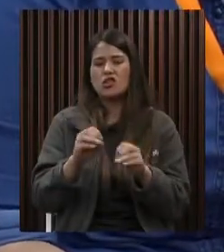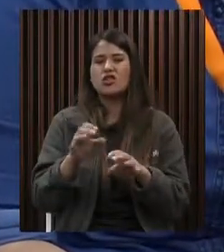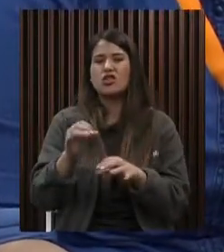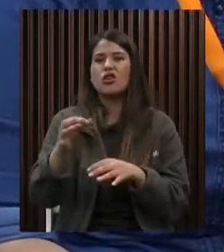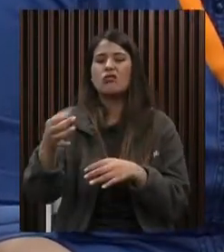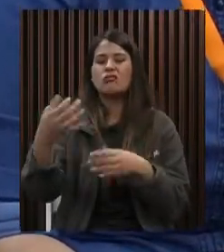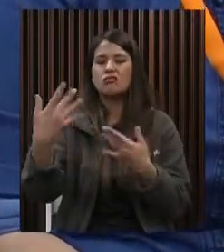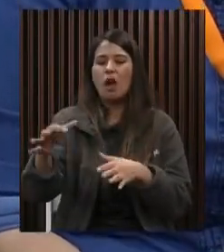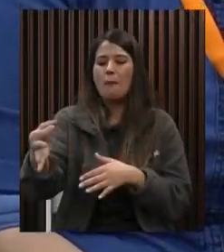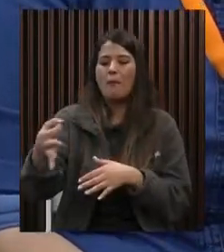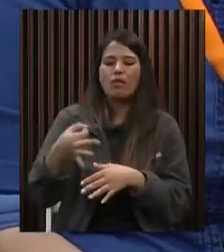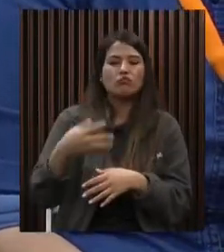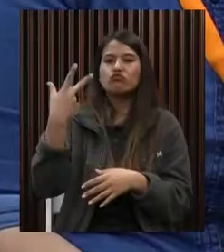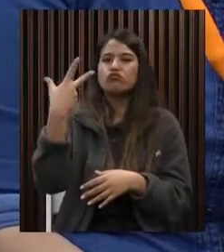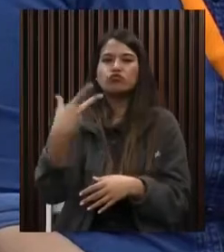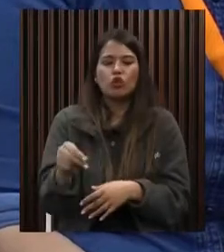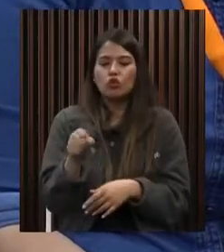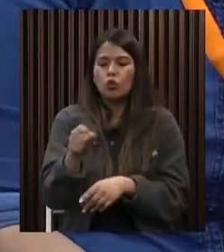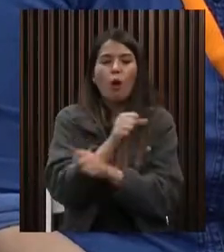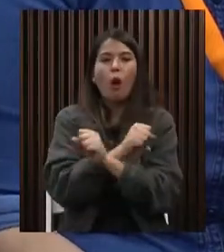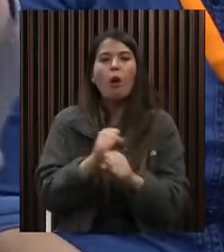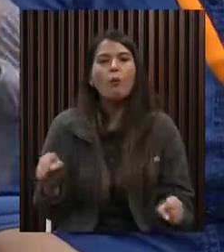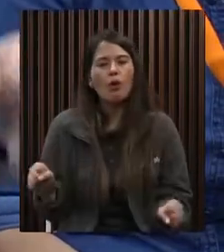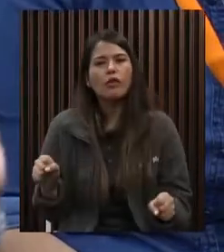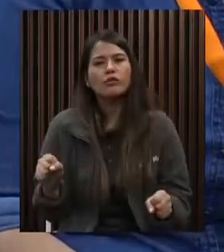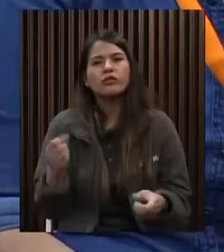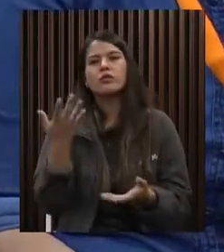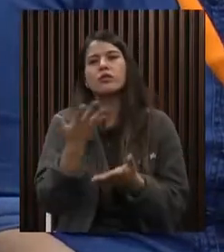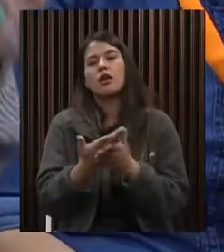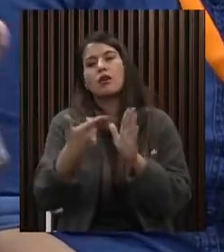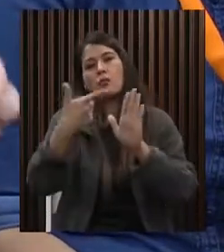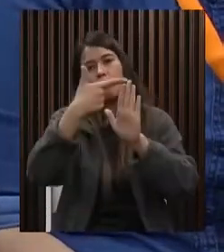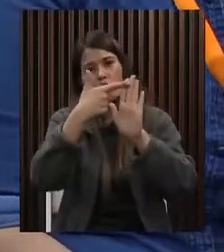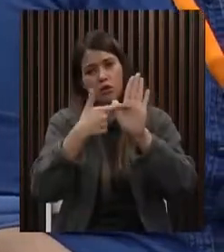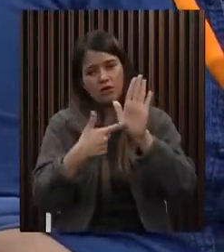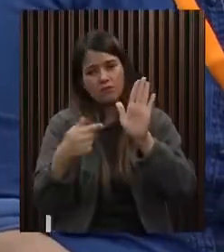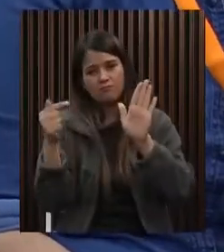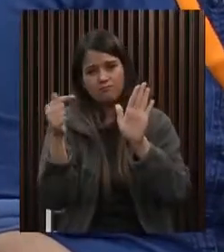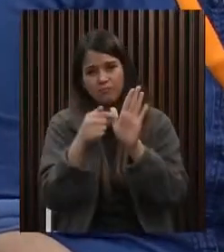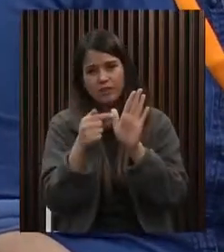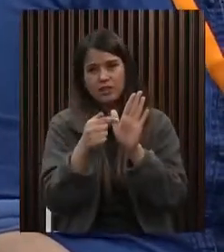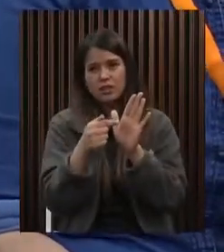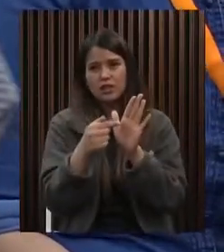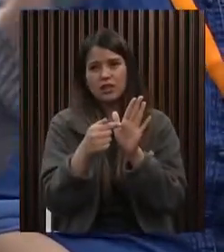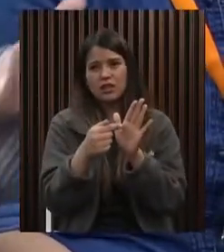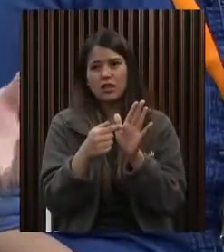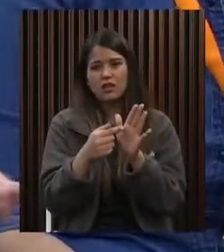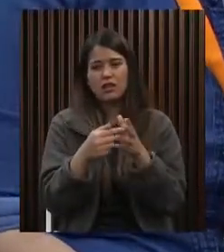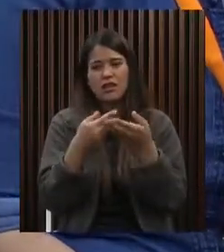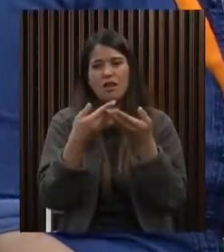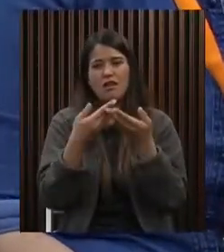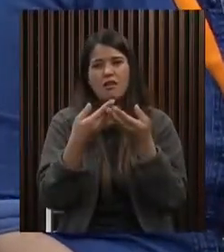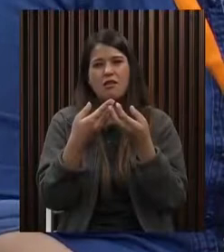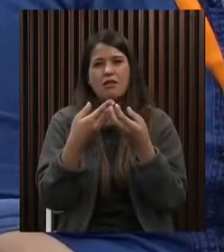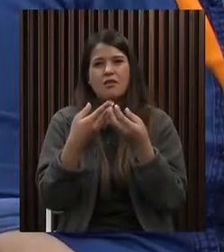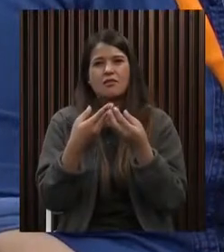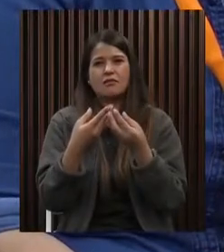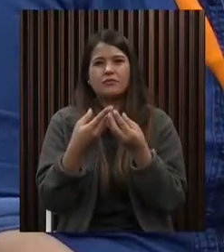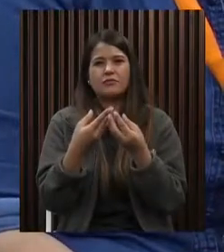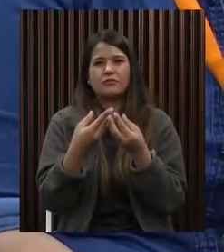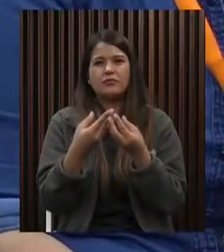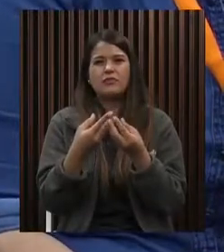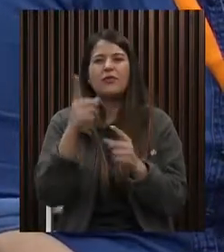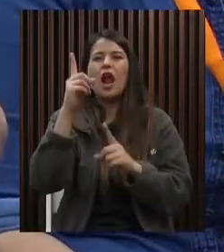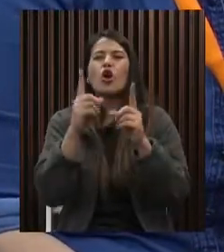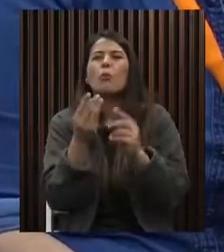ciertas cosas. Entonces creo que ahí políticamente hay un... Es súper grande, más chiquitita no se me